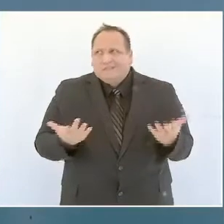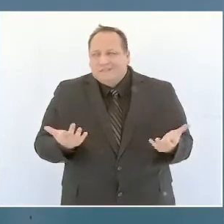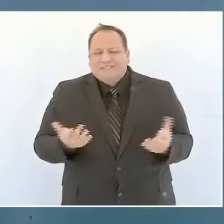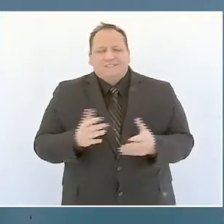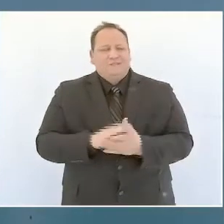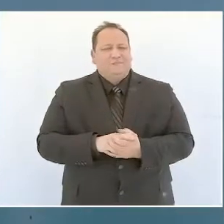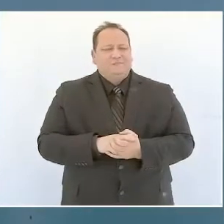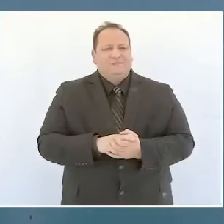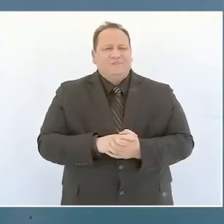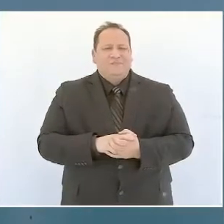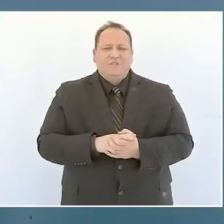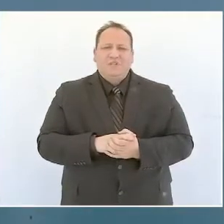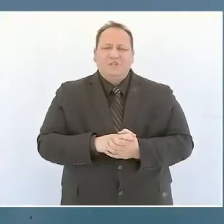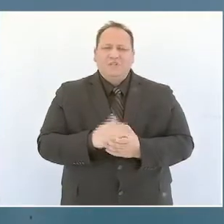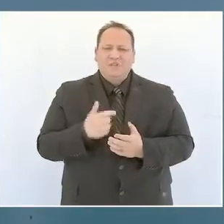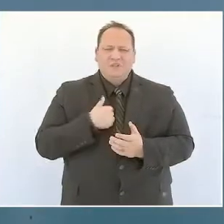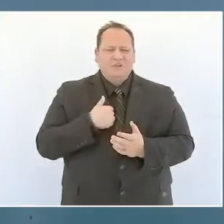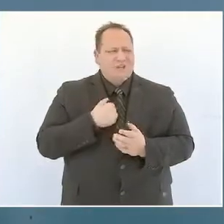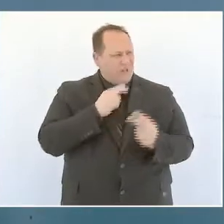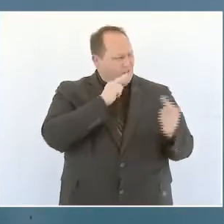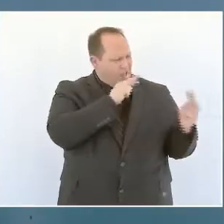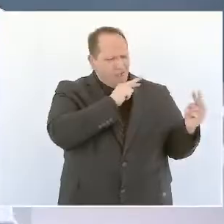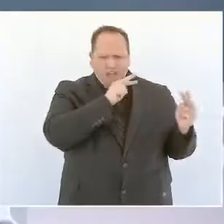me sorprende